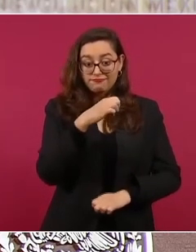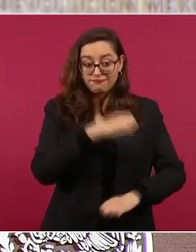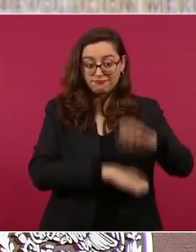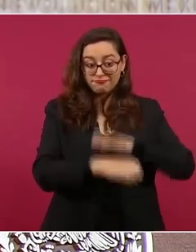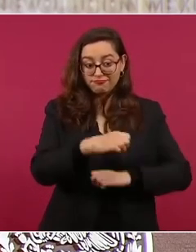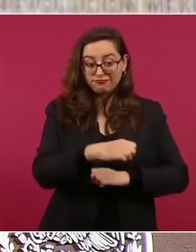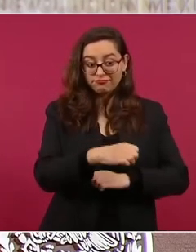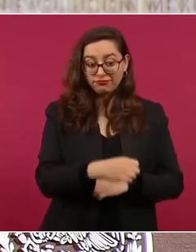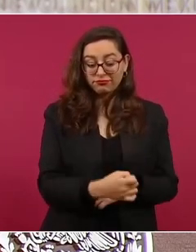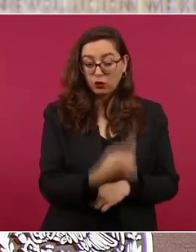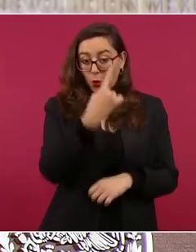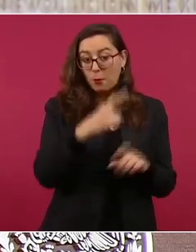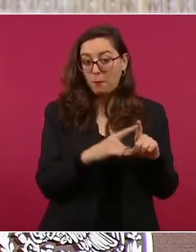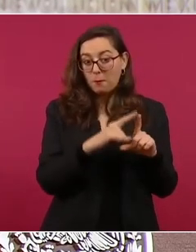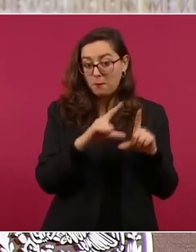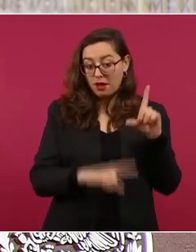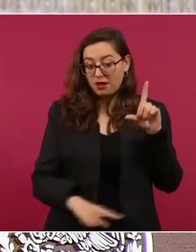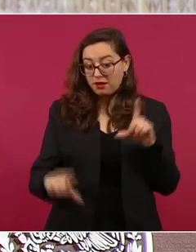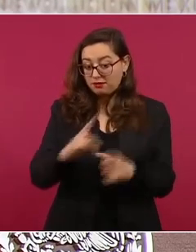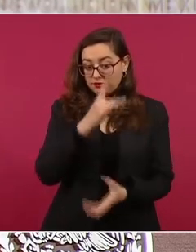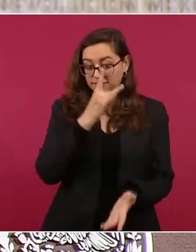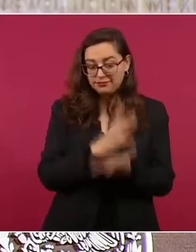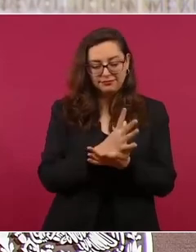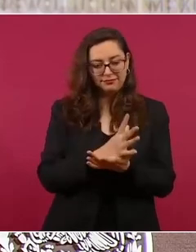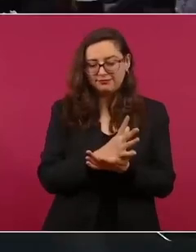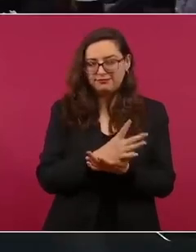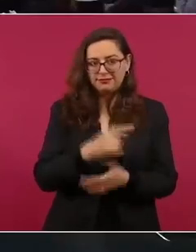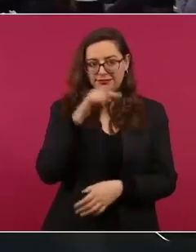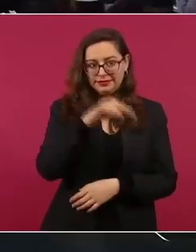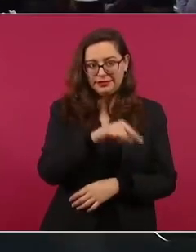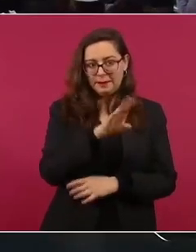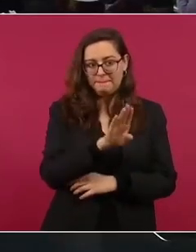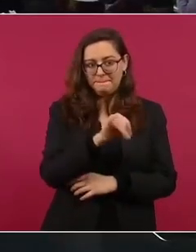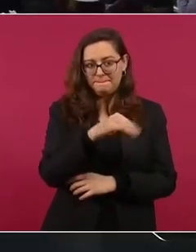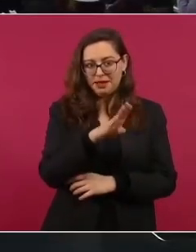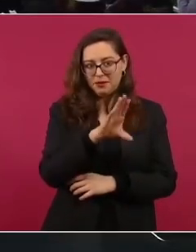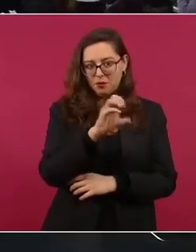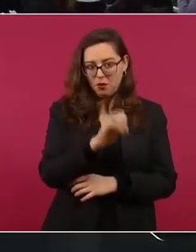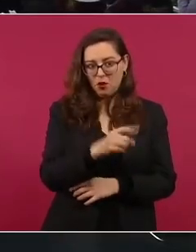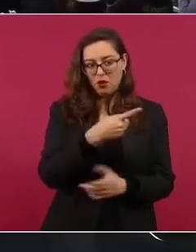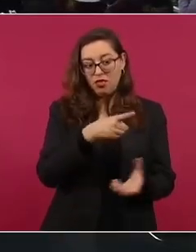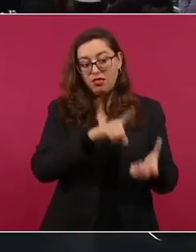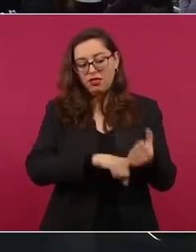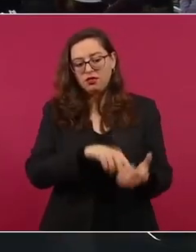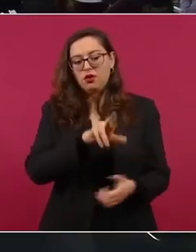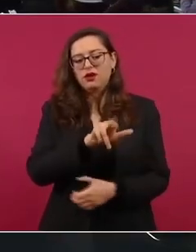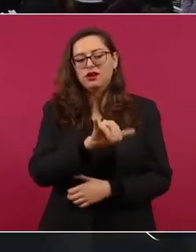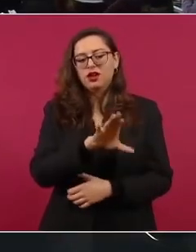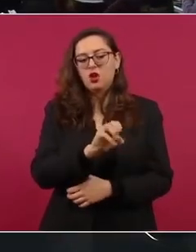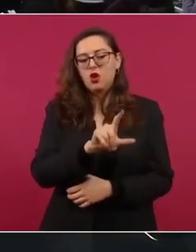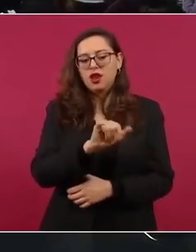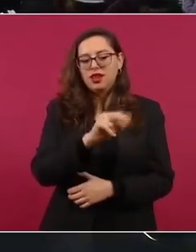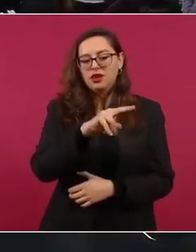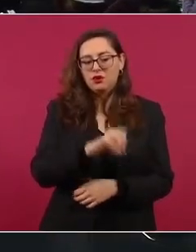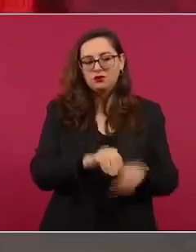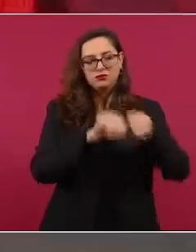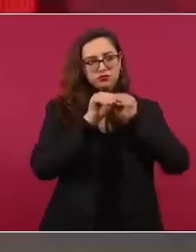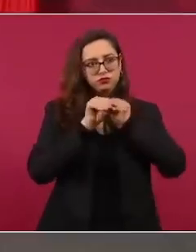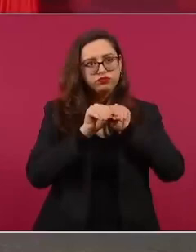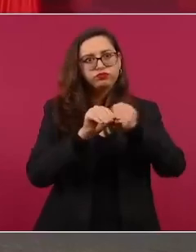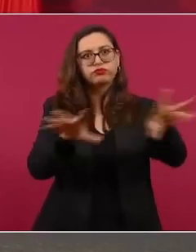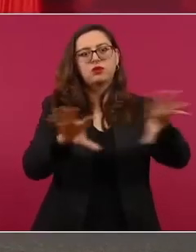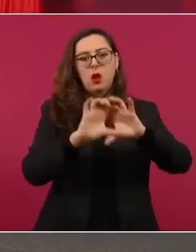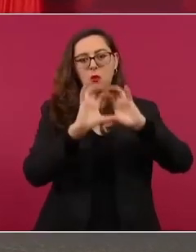tienen inversiones en todo el mundo, entonces están seguros de que en